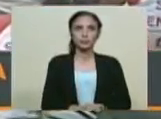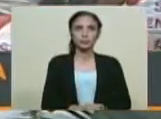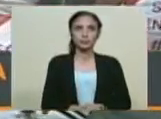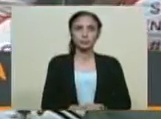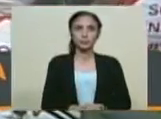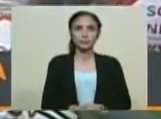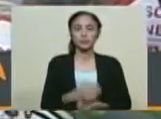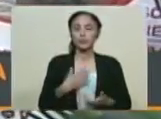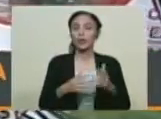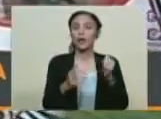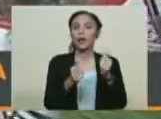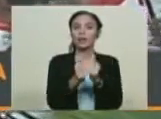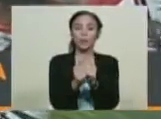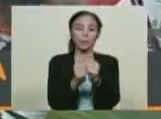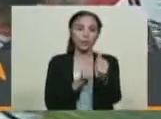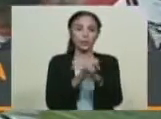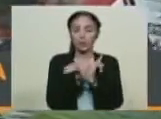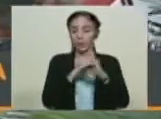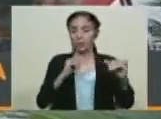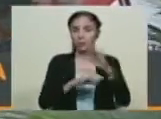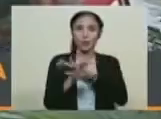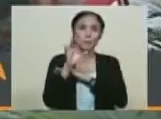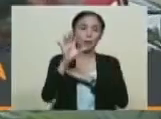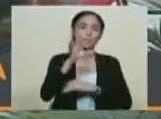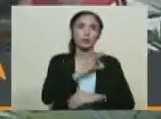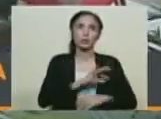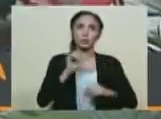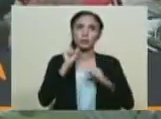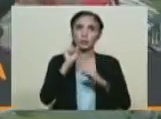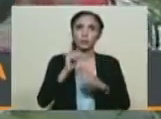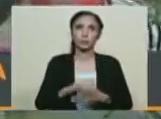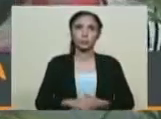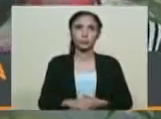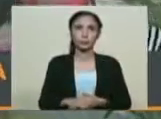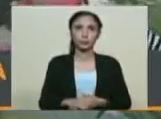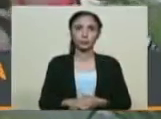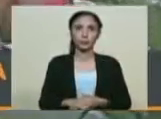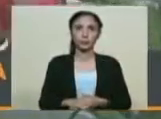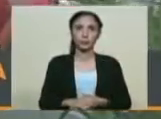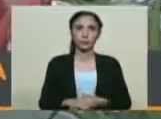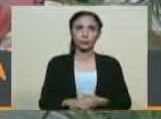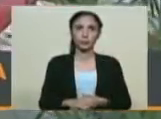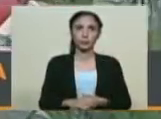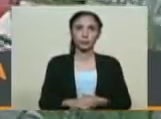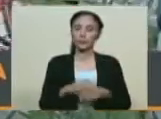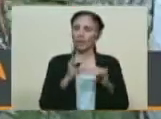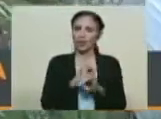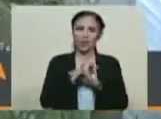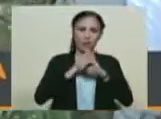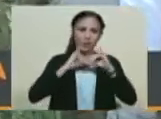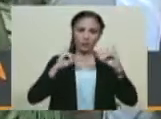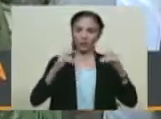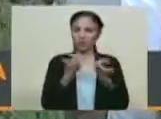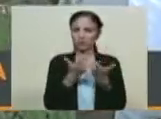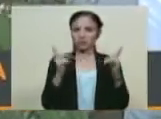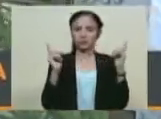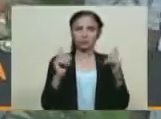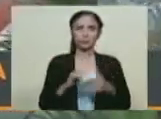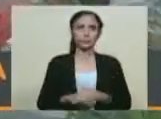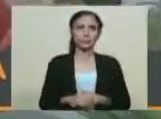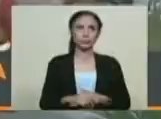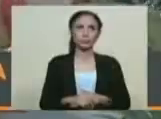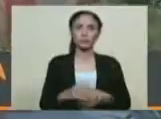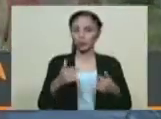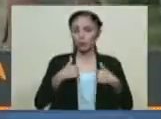Independencia y patria socialista es la consigna. Viviremos y venceremos, libres e independientes, digo yo. Así que estoy